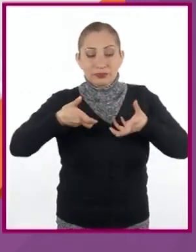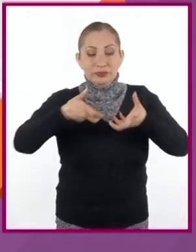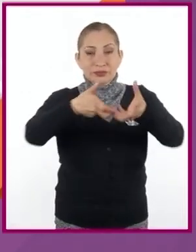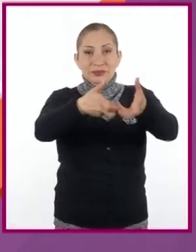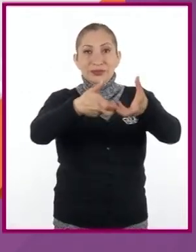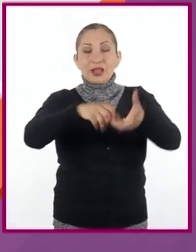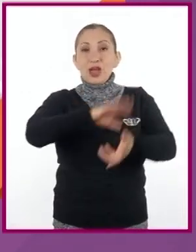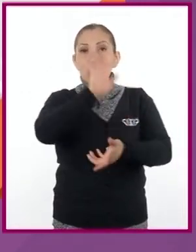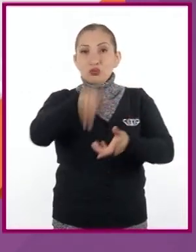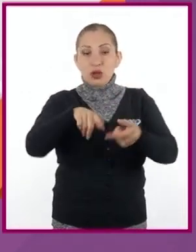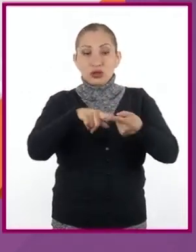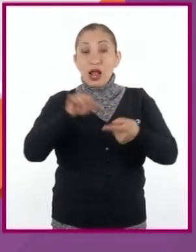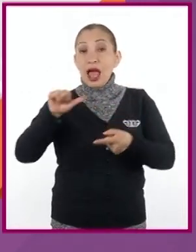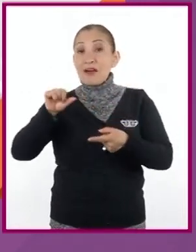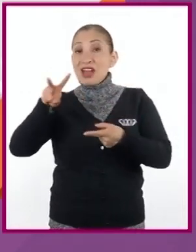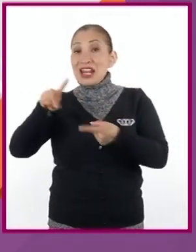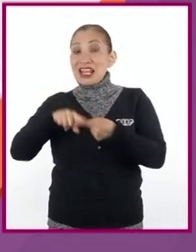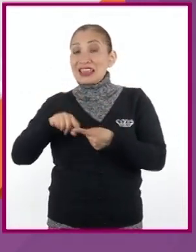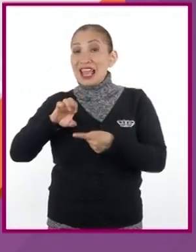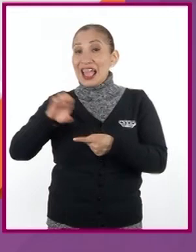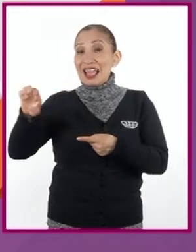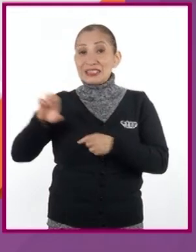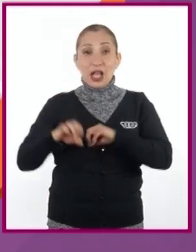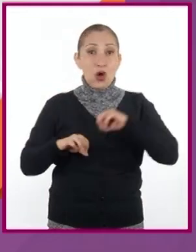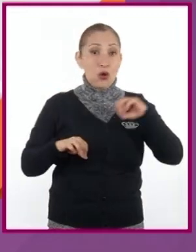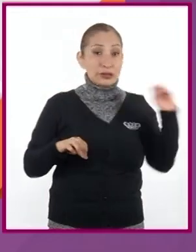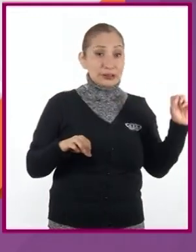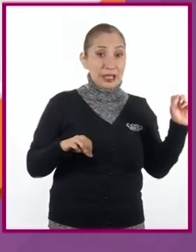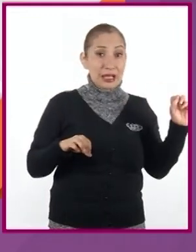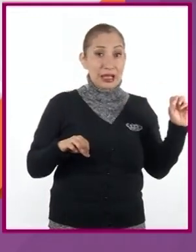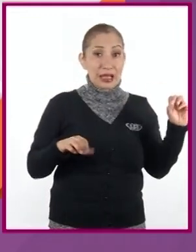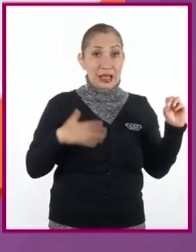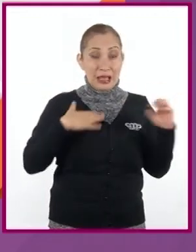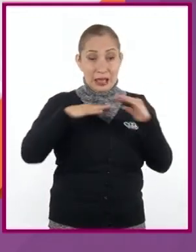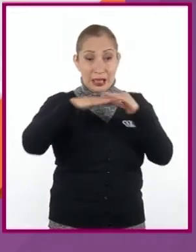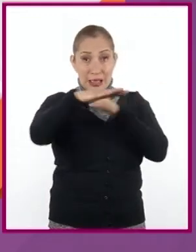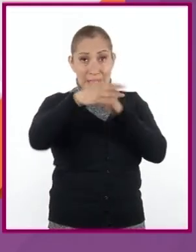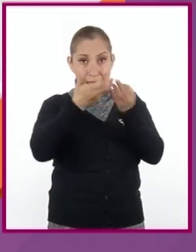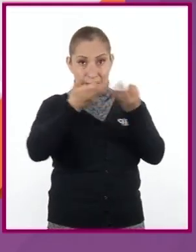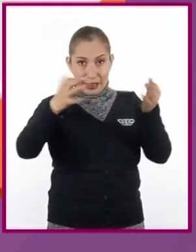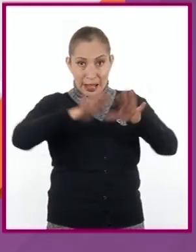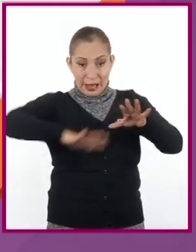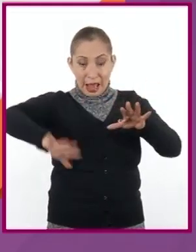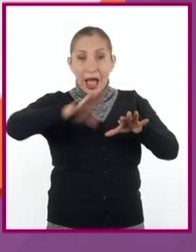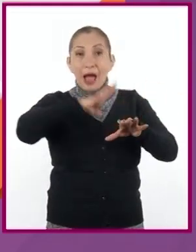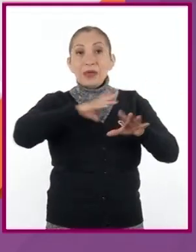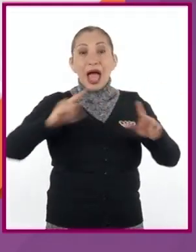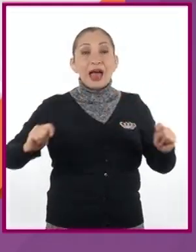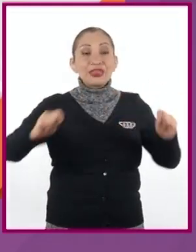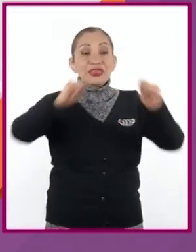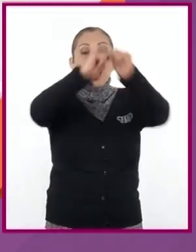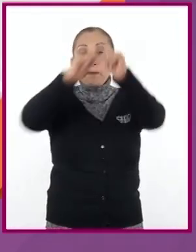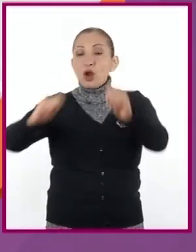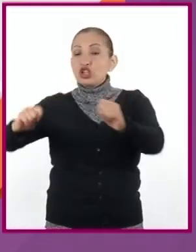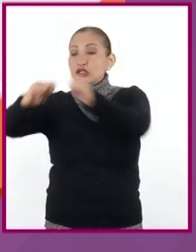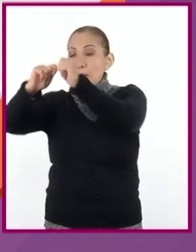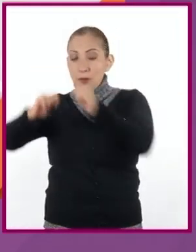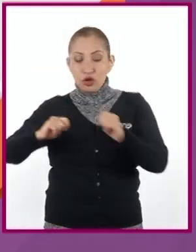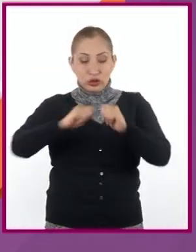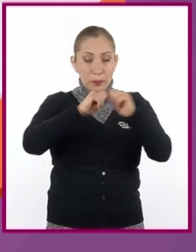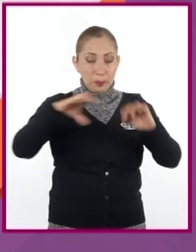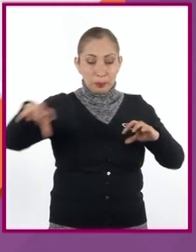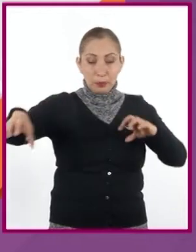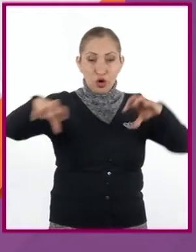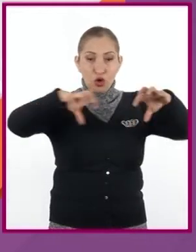los Muertos y la avenida Este-Oeste. Sobre el plano terrestre emergían los templos y sus cimas moradas